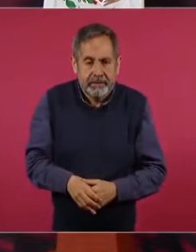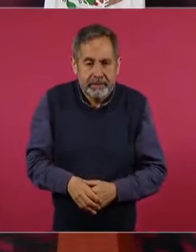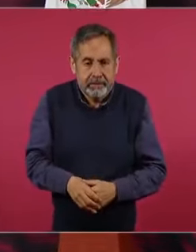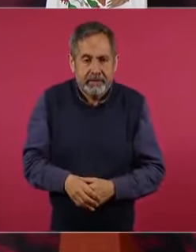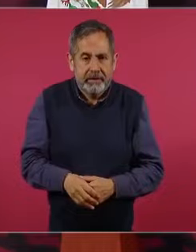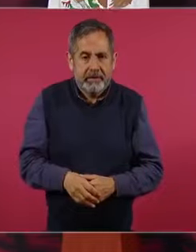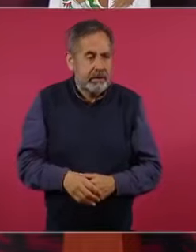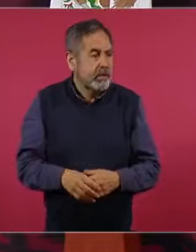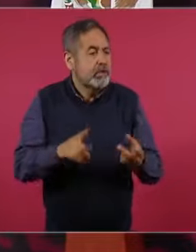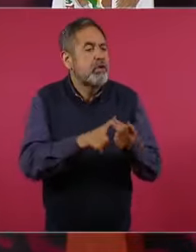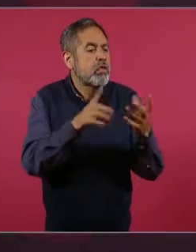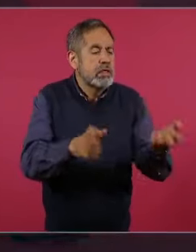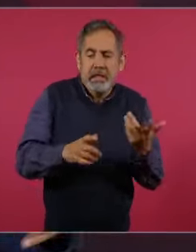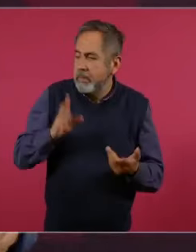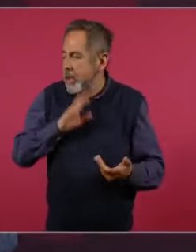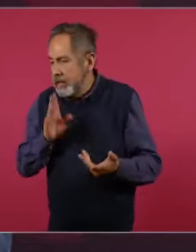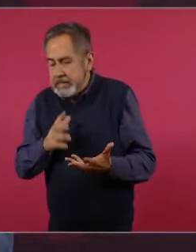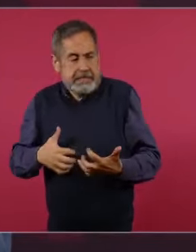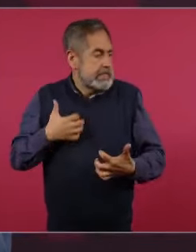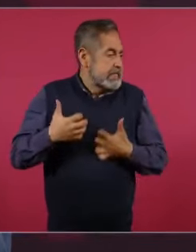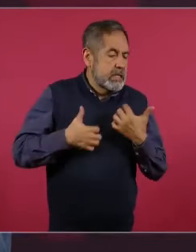¿Dónde está la podrida?